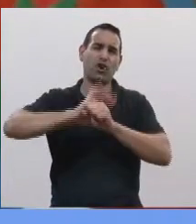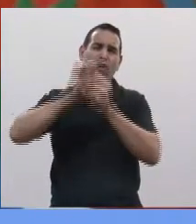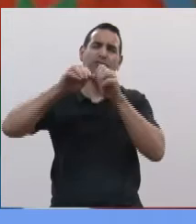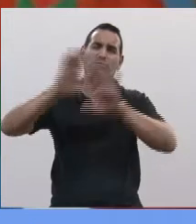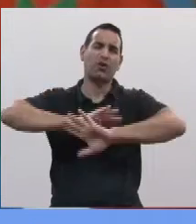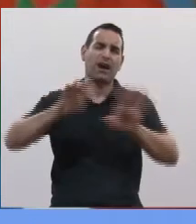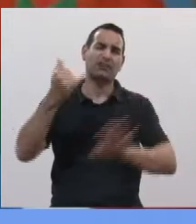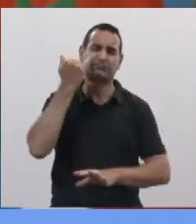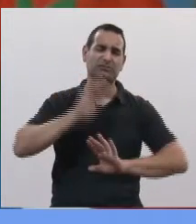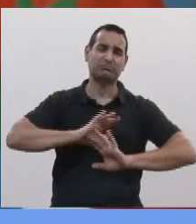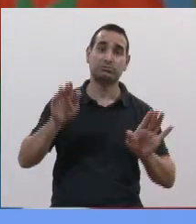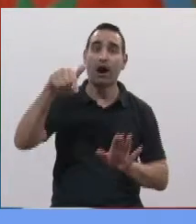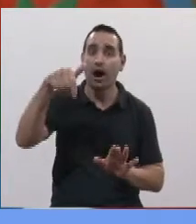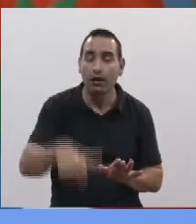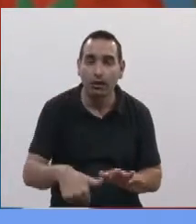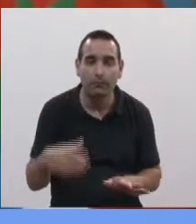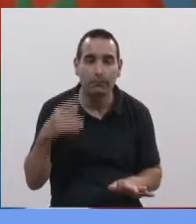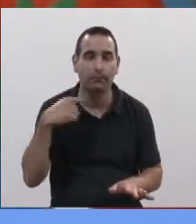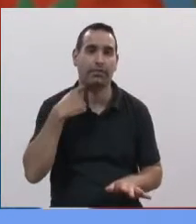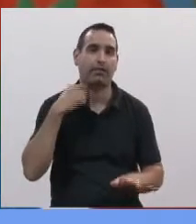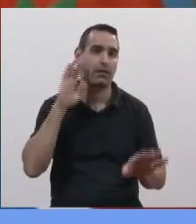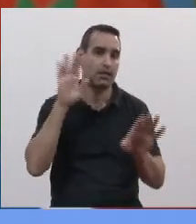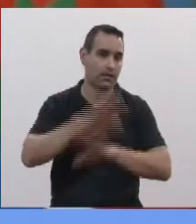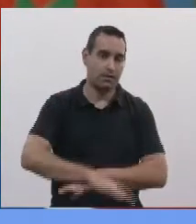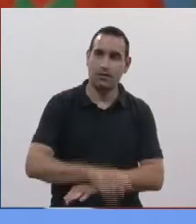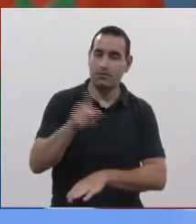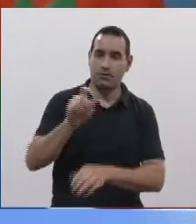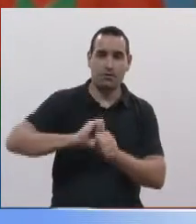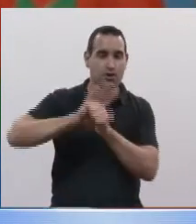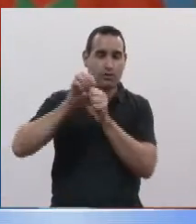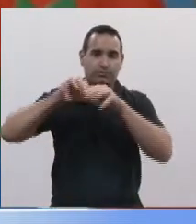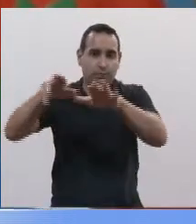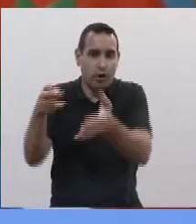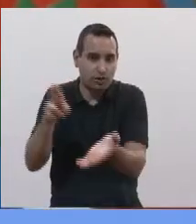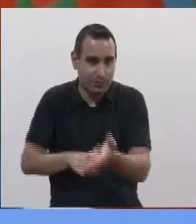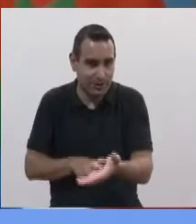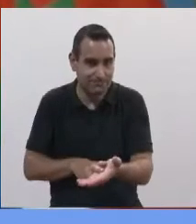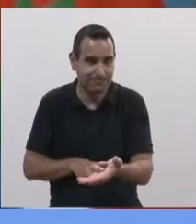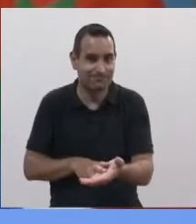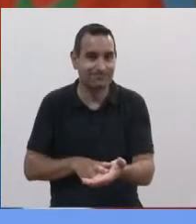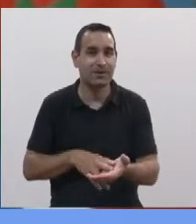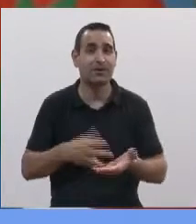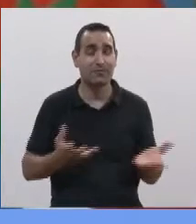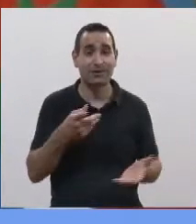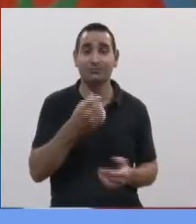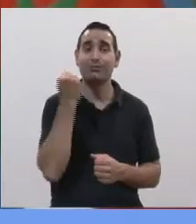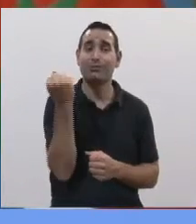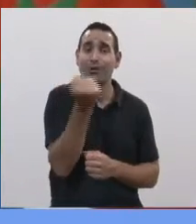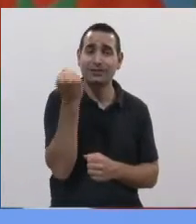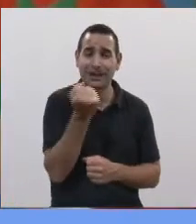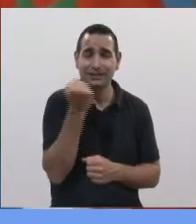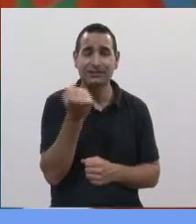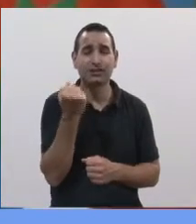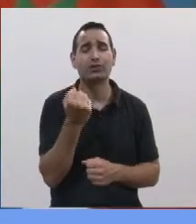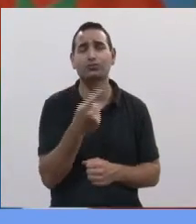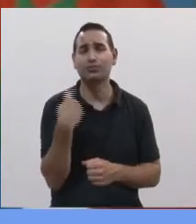la pandemia y hoy están sufriendo nuevamente esas consecuencias. Entonces, en ese marco era tan importante que